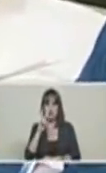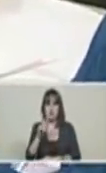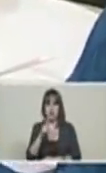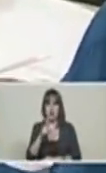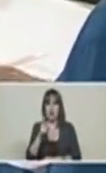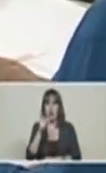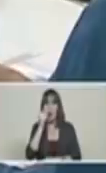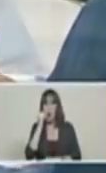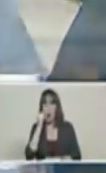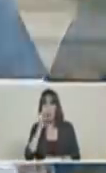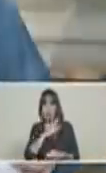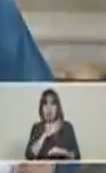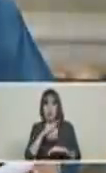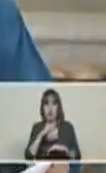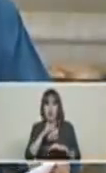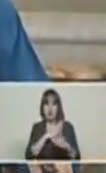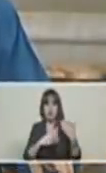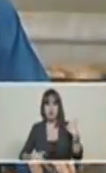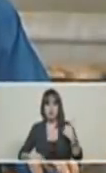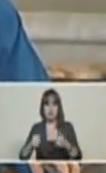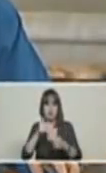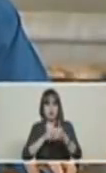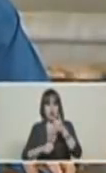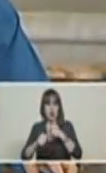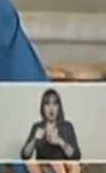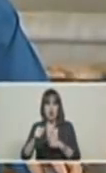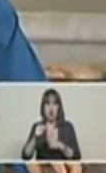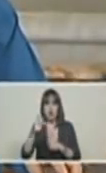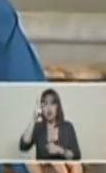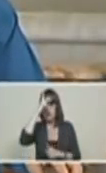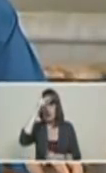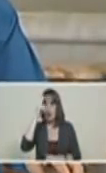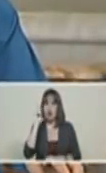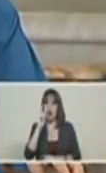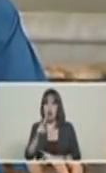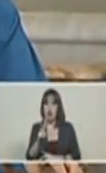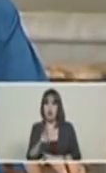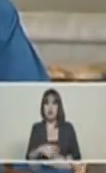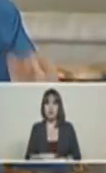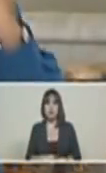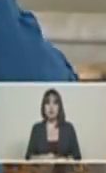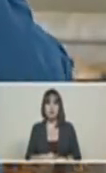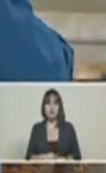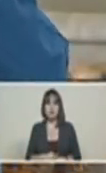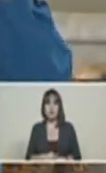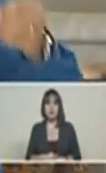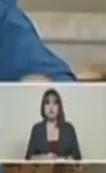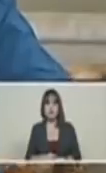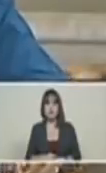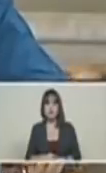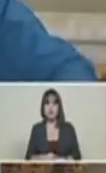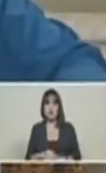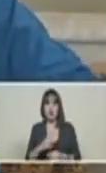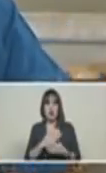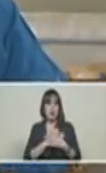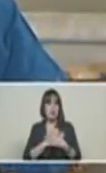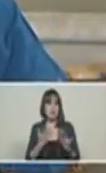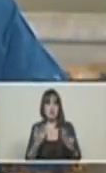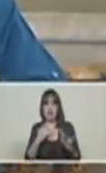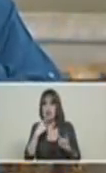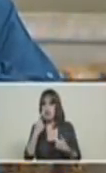compañero Tarek El Aissami sobre el plan de ahorro en oro y también, si es posible, un comentario